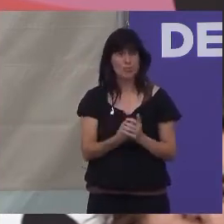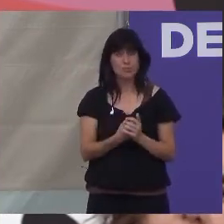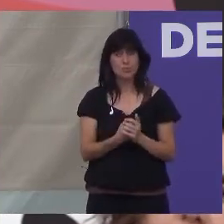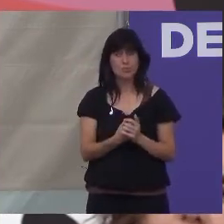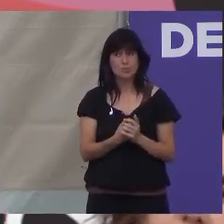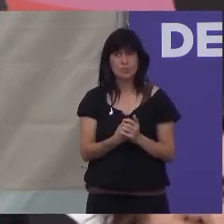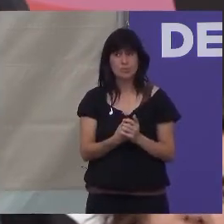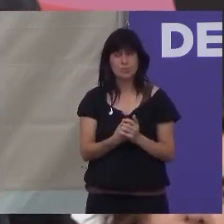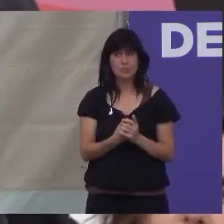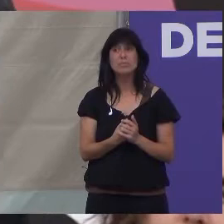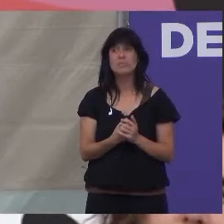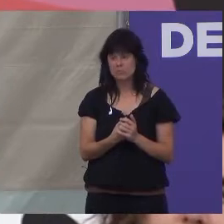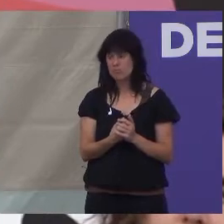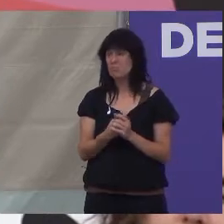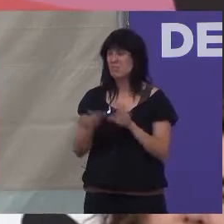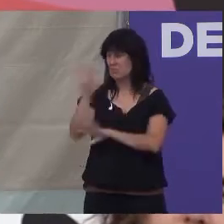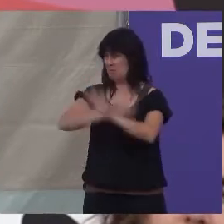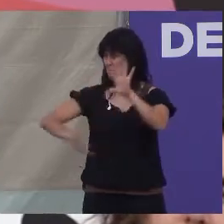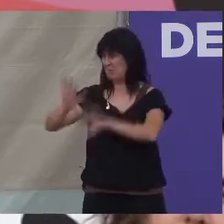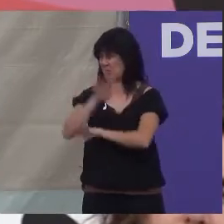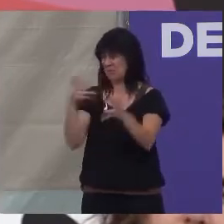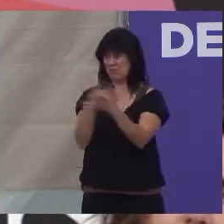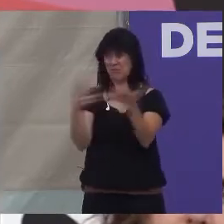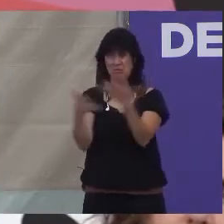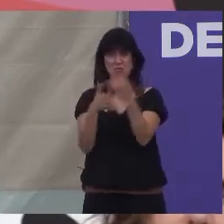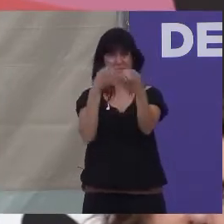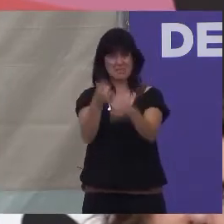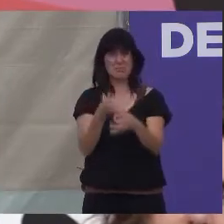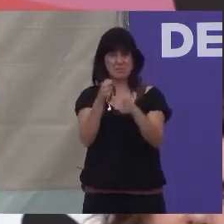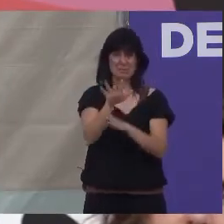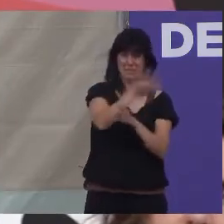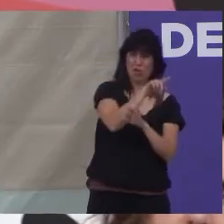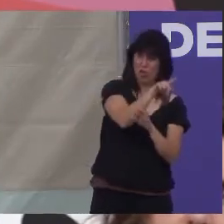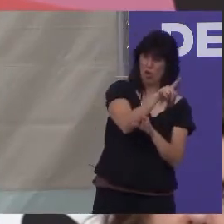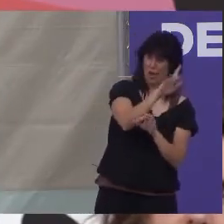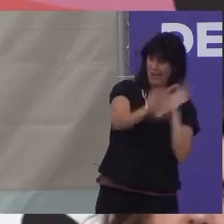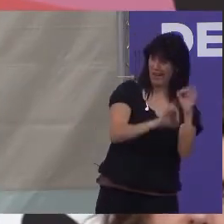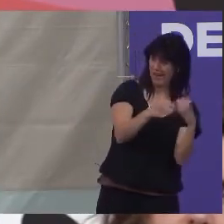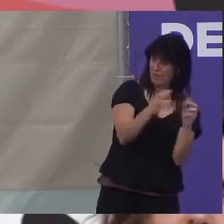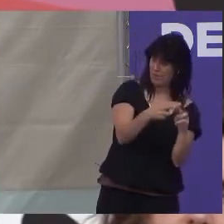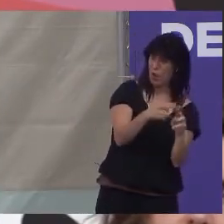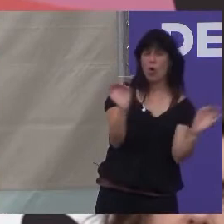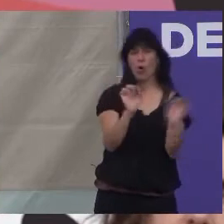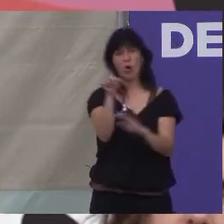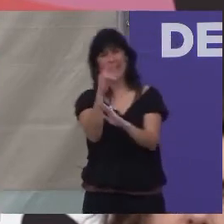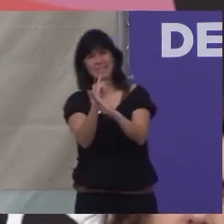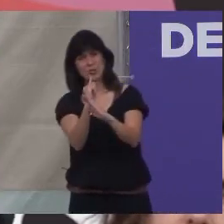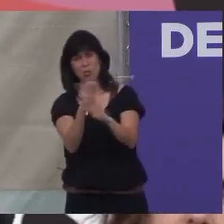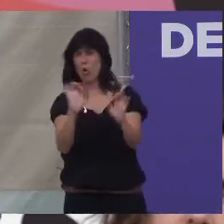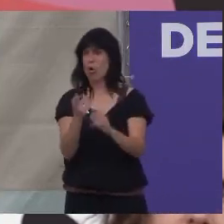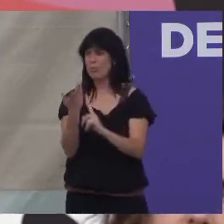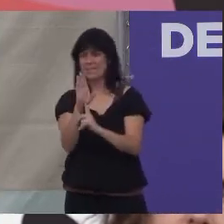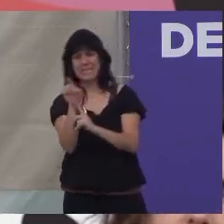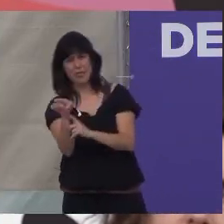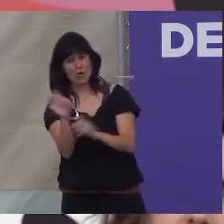de la confusión continua entre los ámbitos orgánicos, institucionales o ámbitos de representación y los